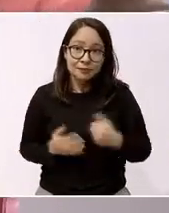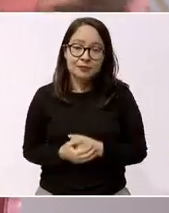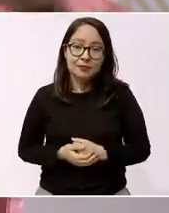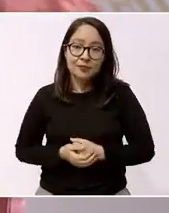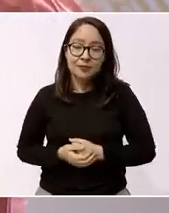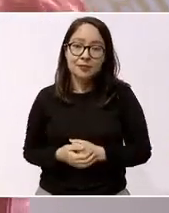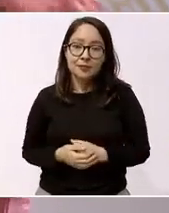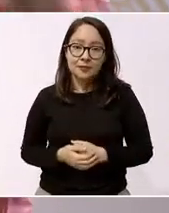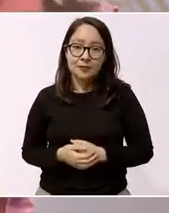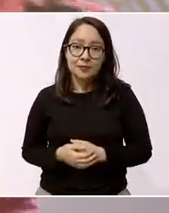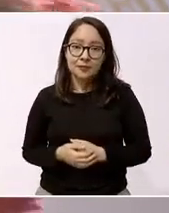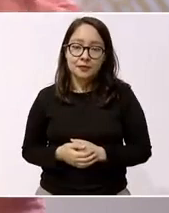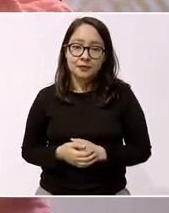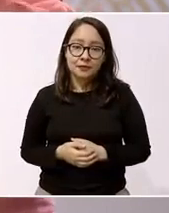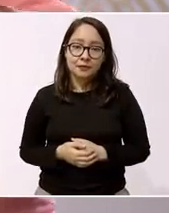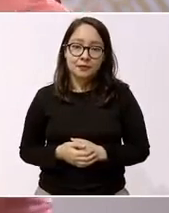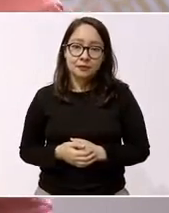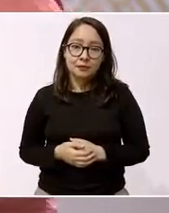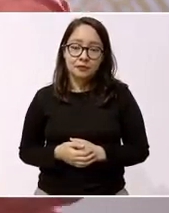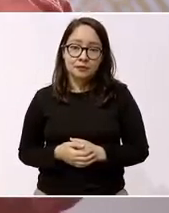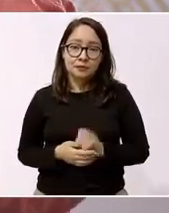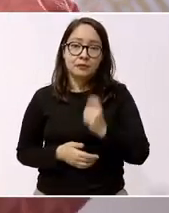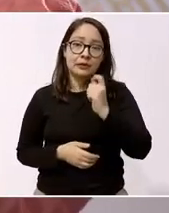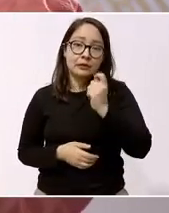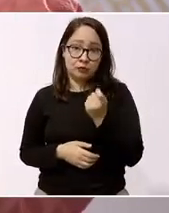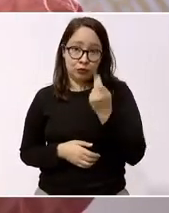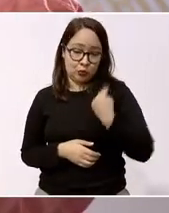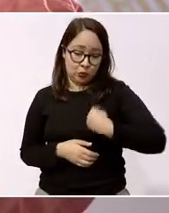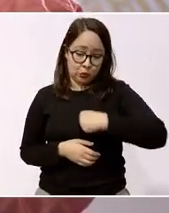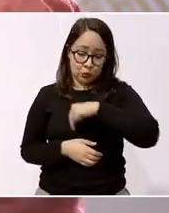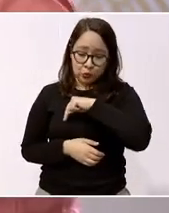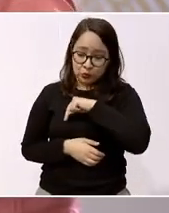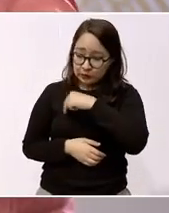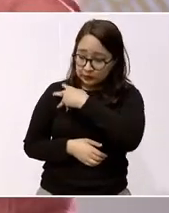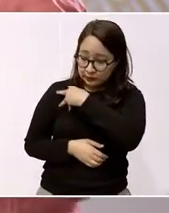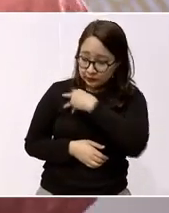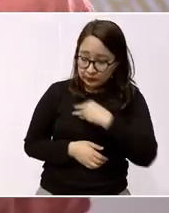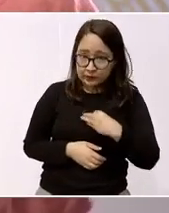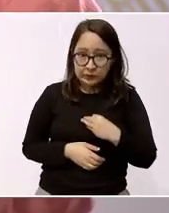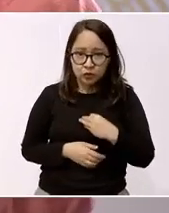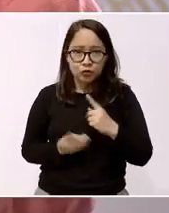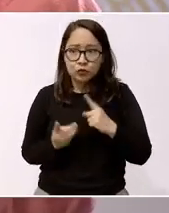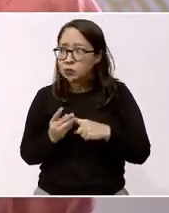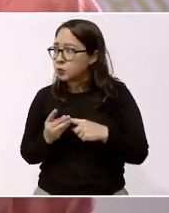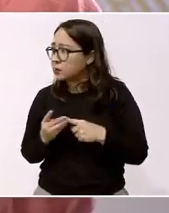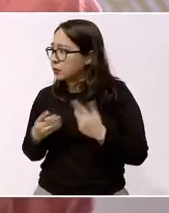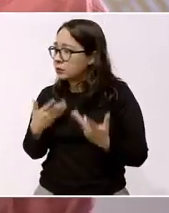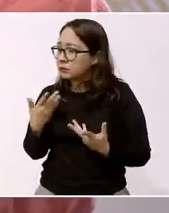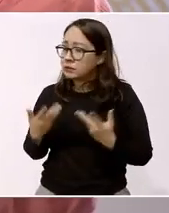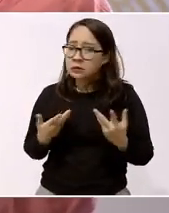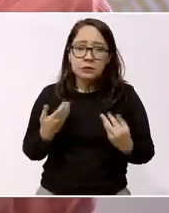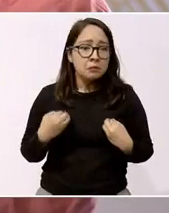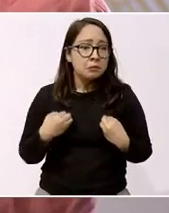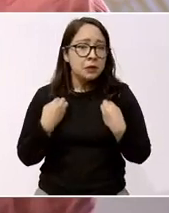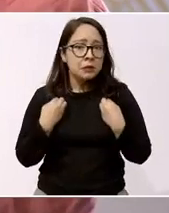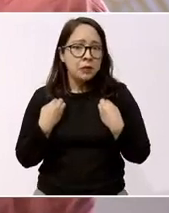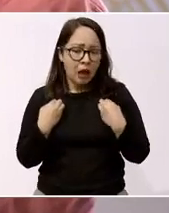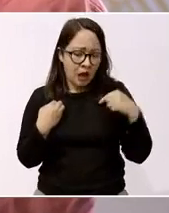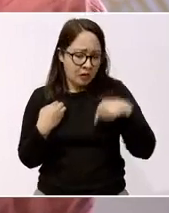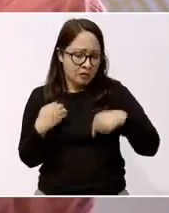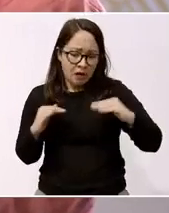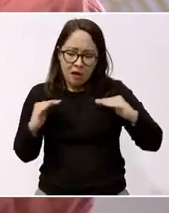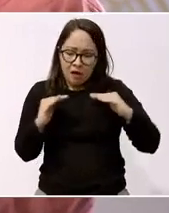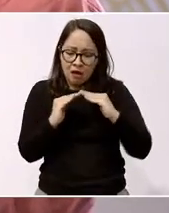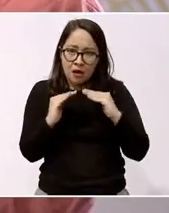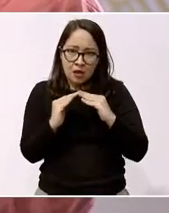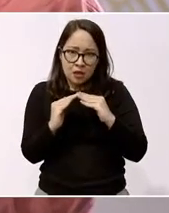que estén nuestros hijos viviendo en las casas, con todo respeto, en otros